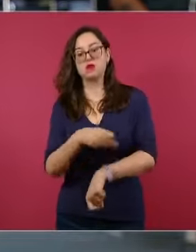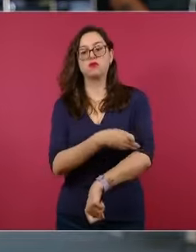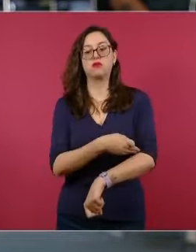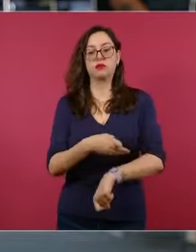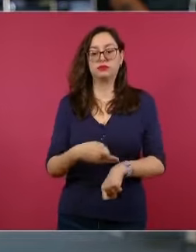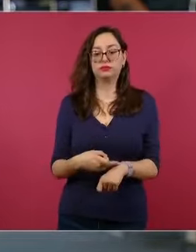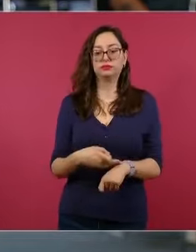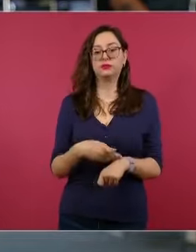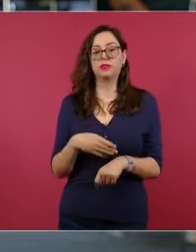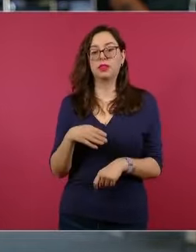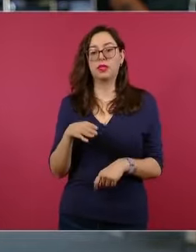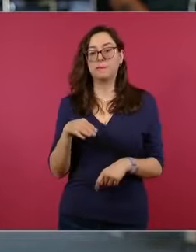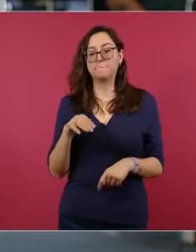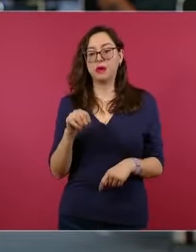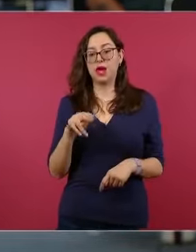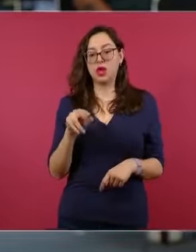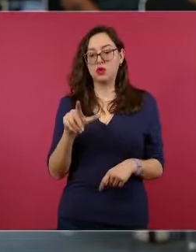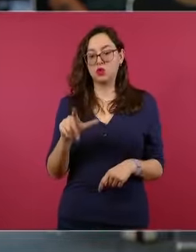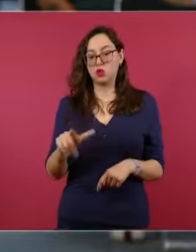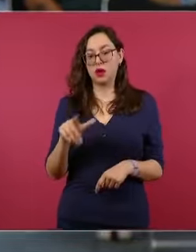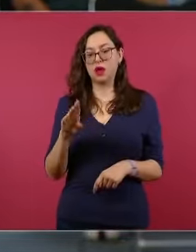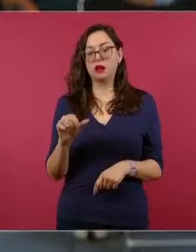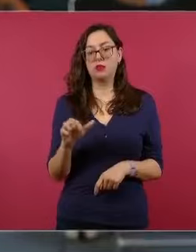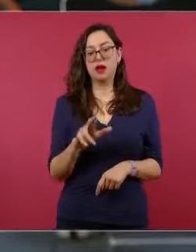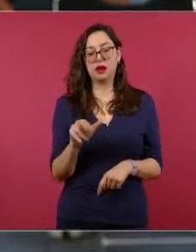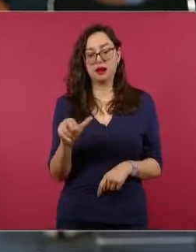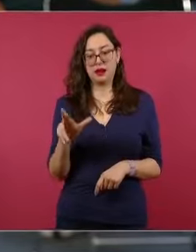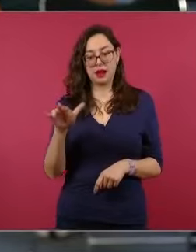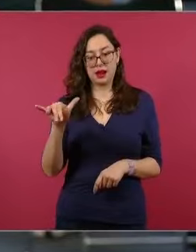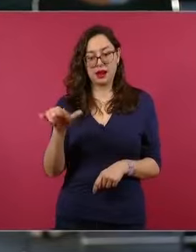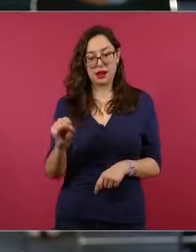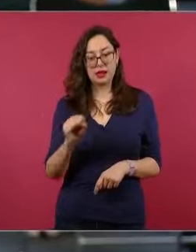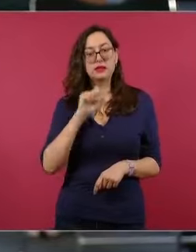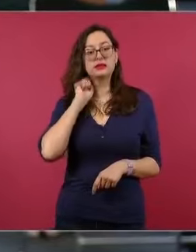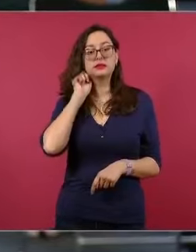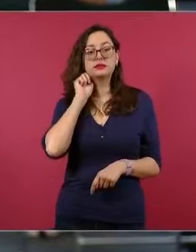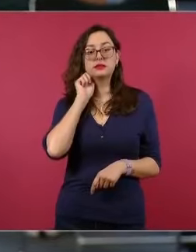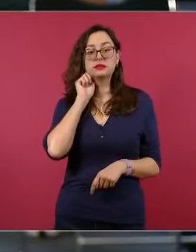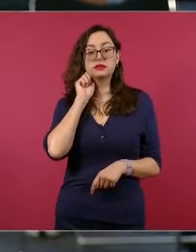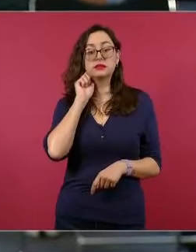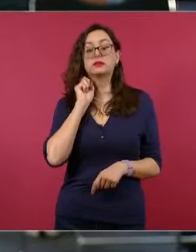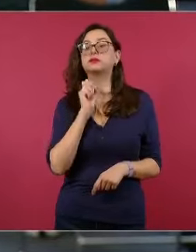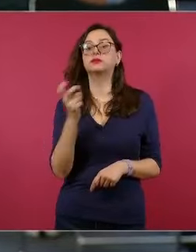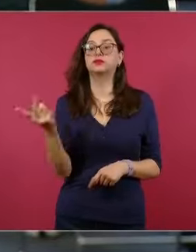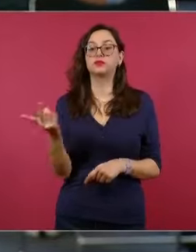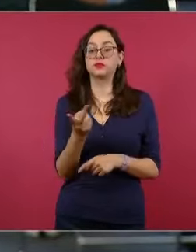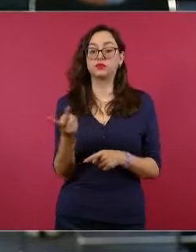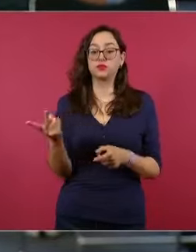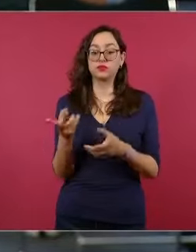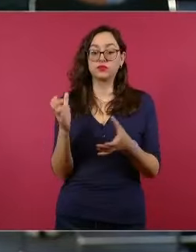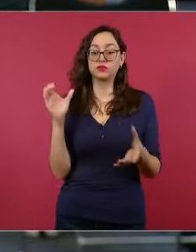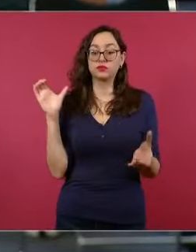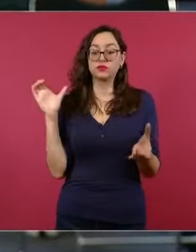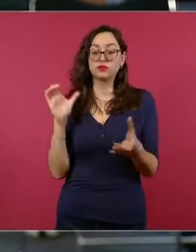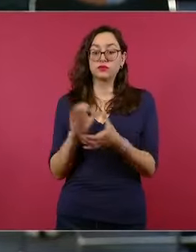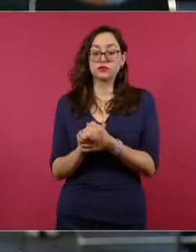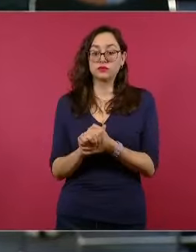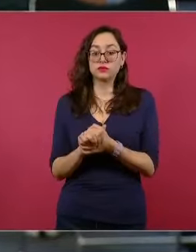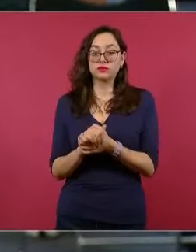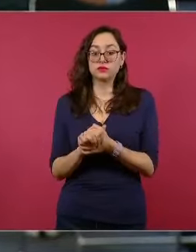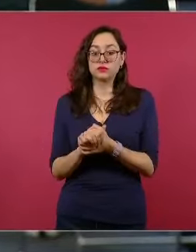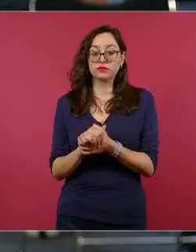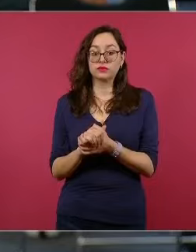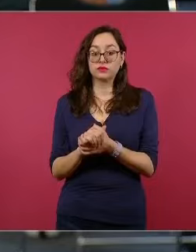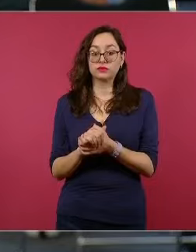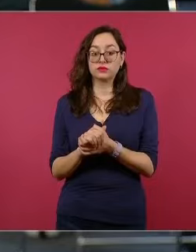Manuel Barreras y no conforme eh esta pareja eh pusieron en el istay